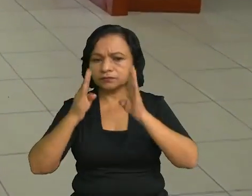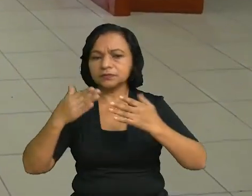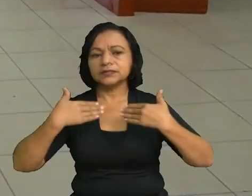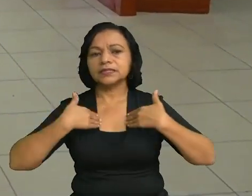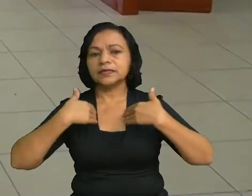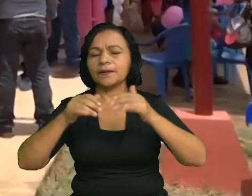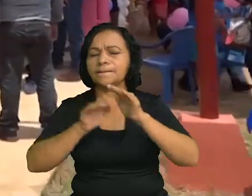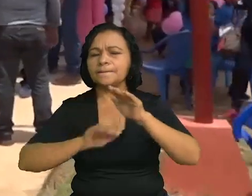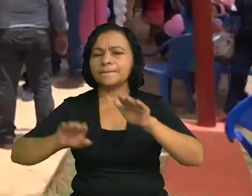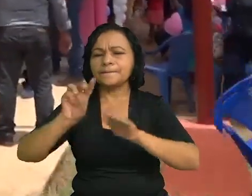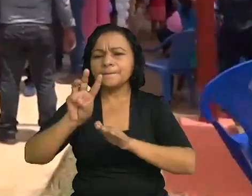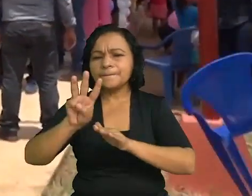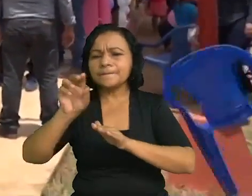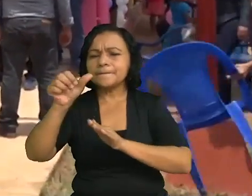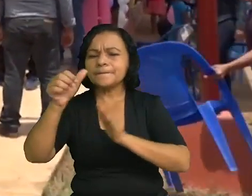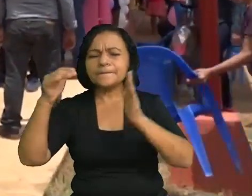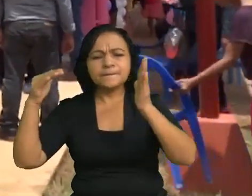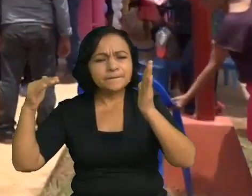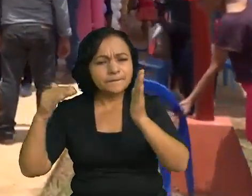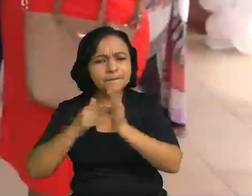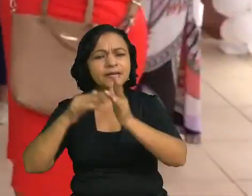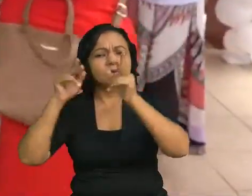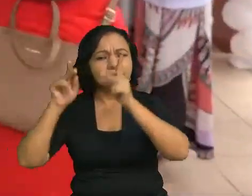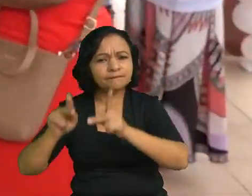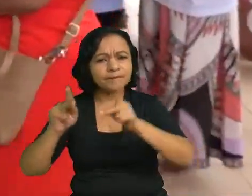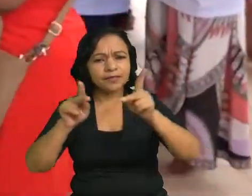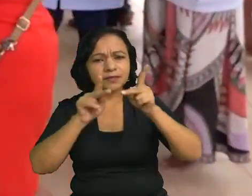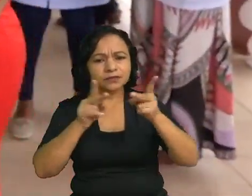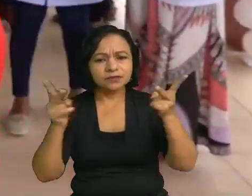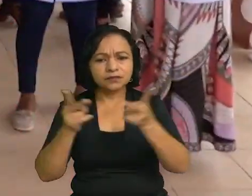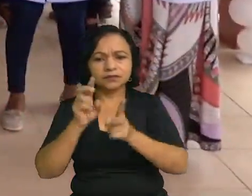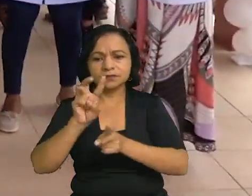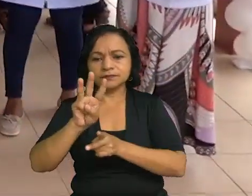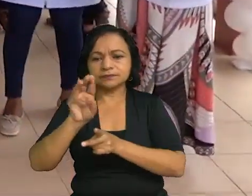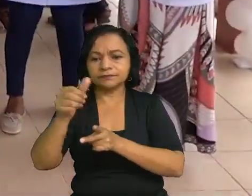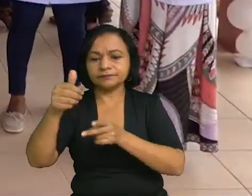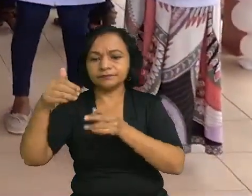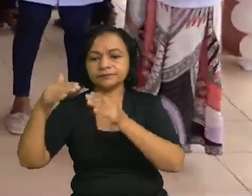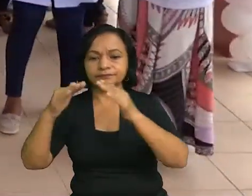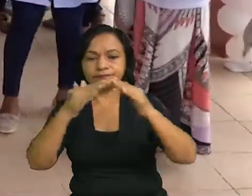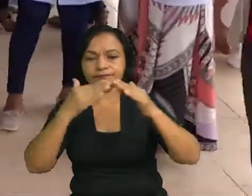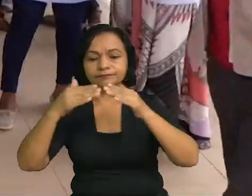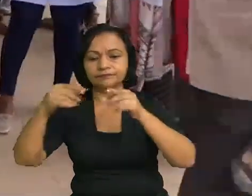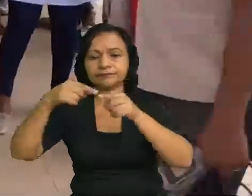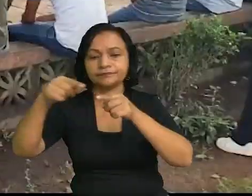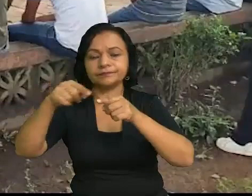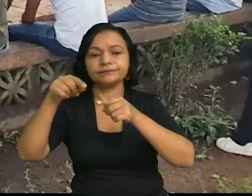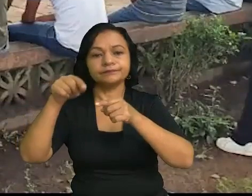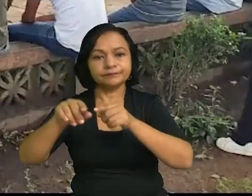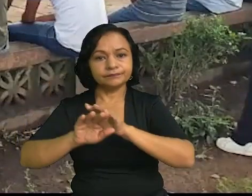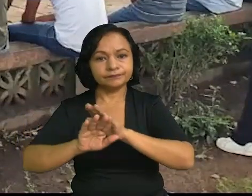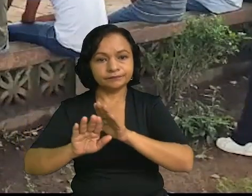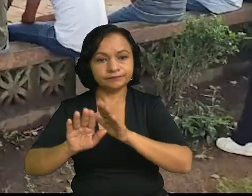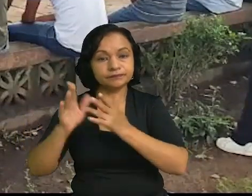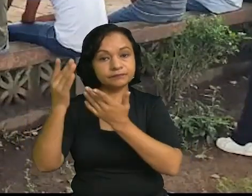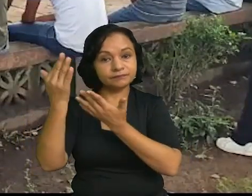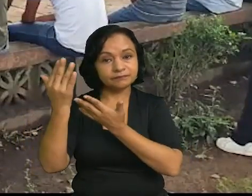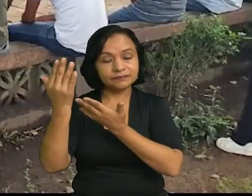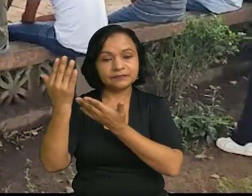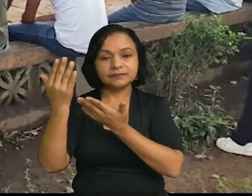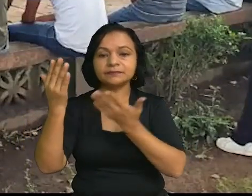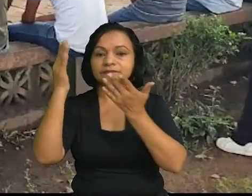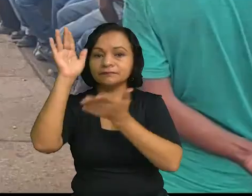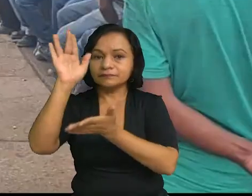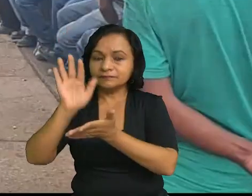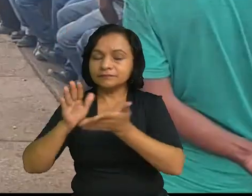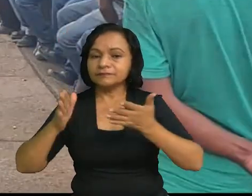a más de 36 mil habitantes originarios de 36 comunidades de este lugar con espíritu lleno de alegría y